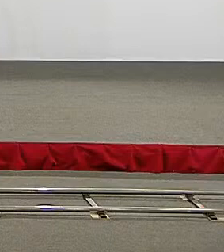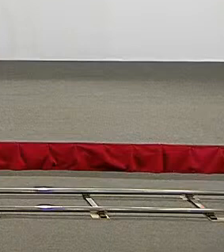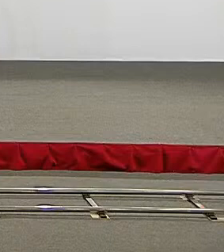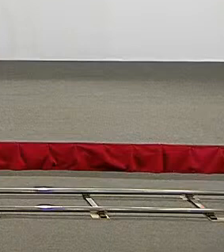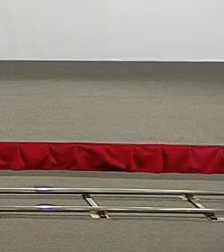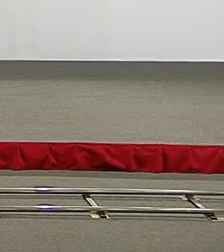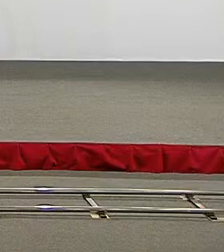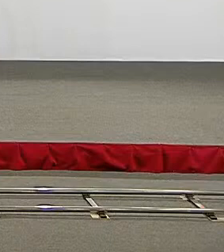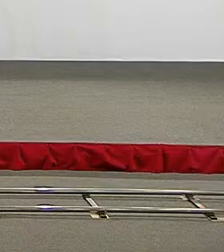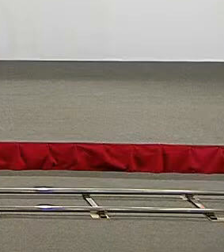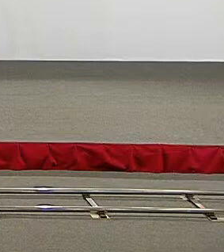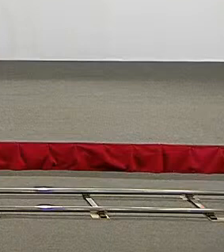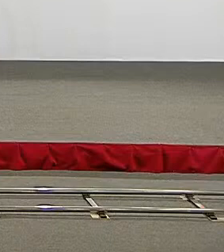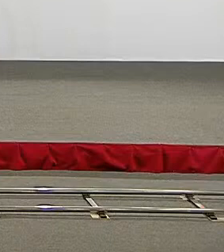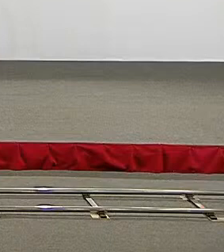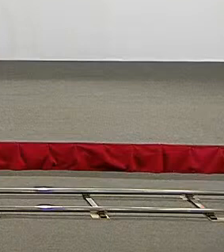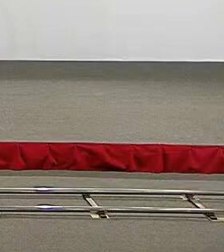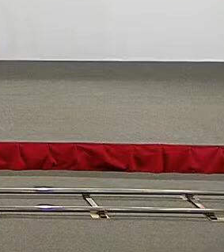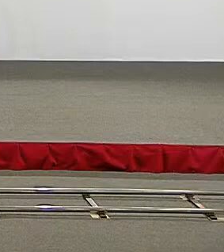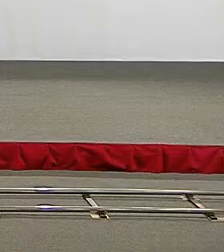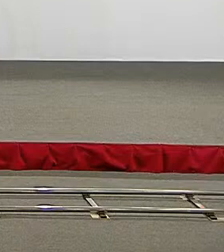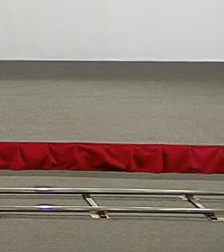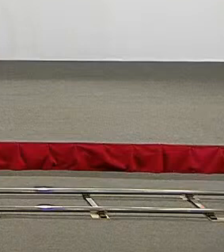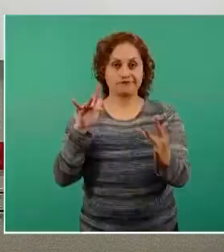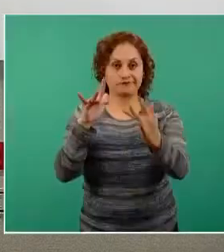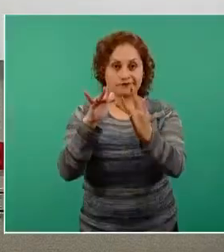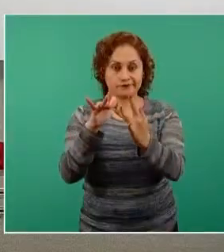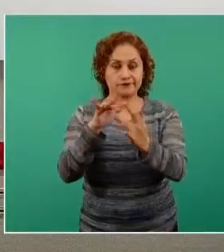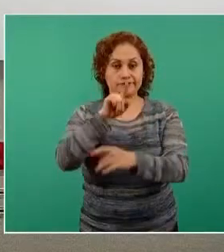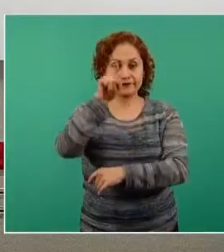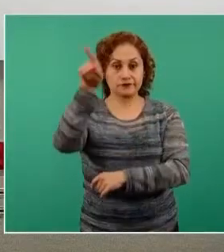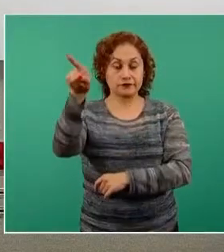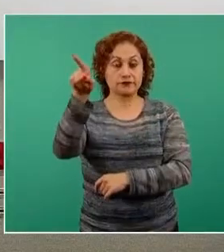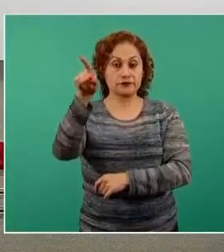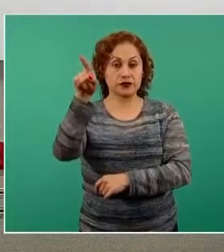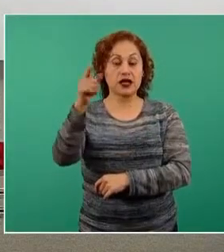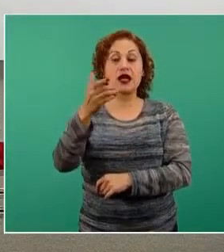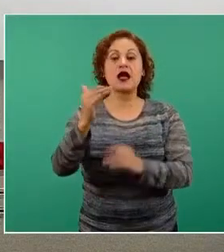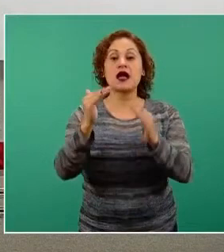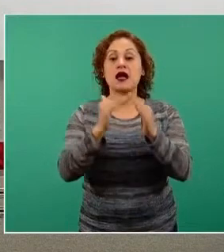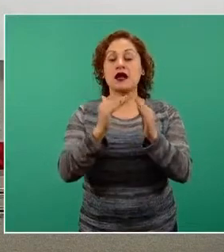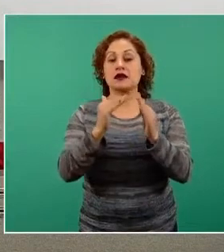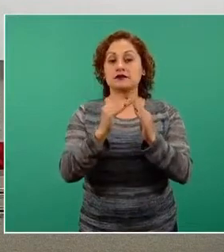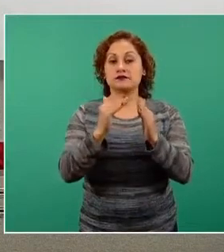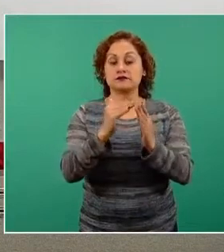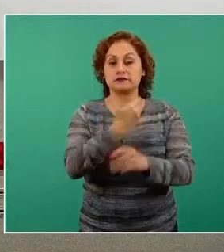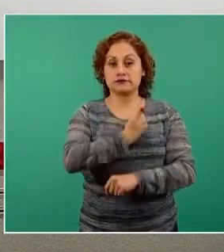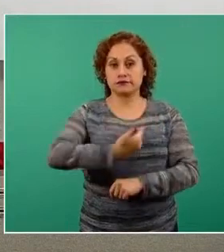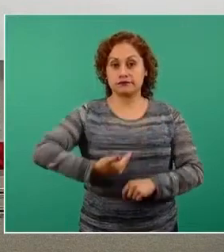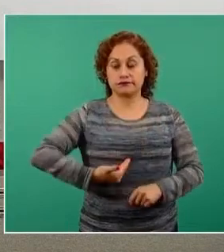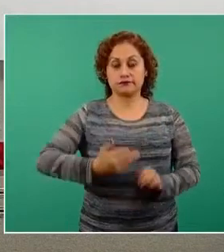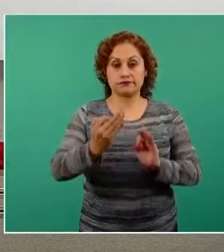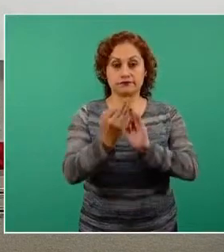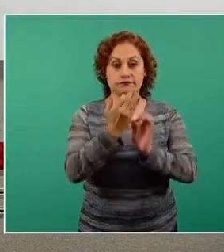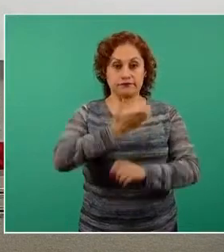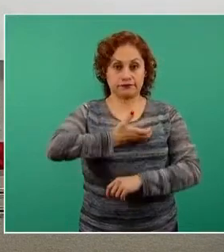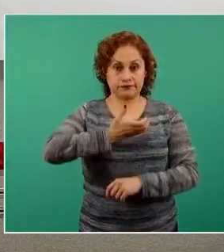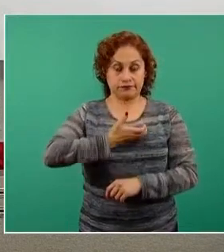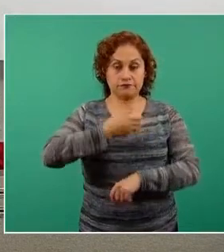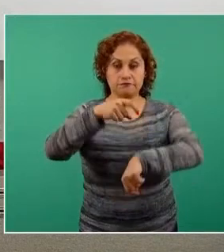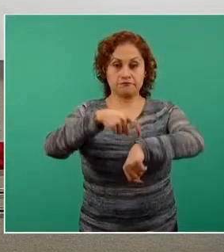transmisión virtual desde el Salón Tesorería de Palacio Nacional en la Ciudad de México, y siendo